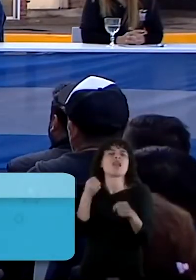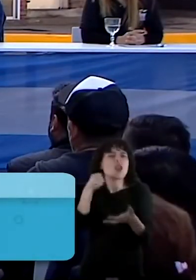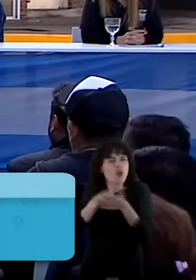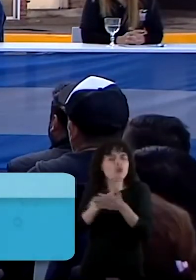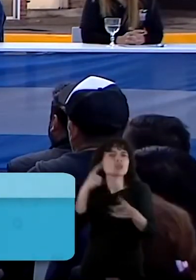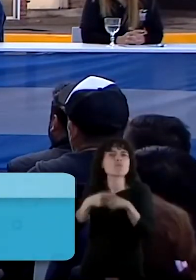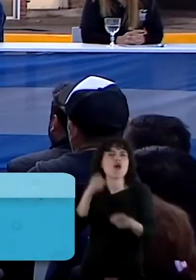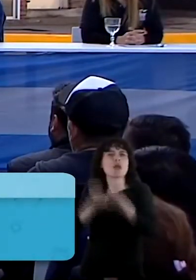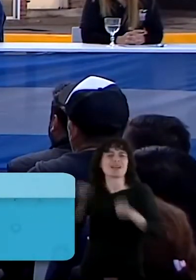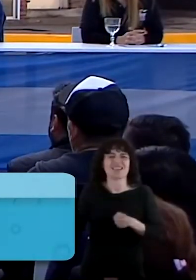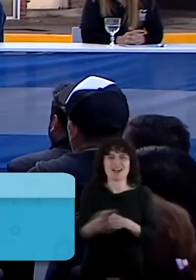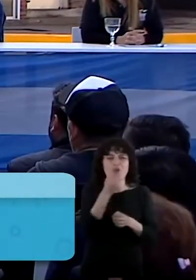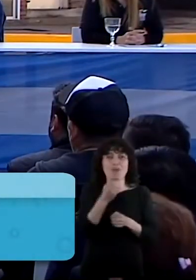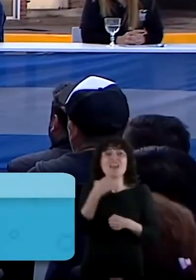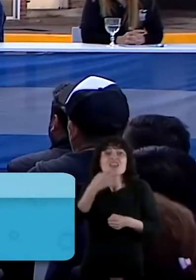me lo abracé